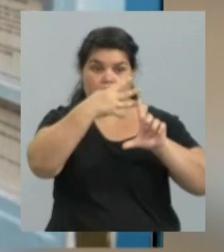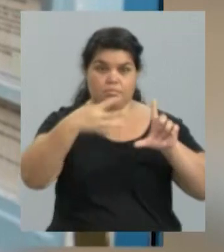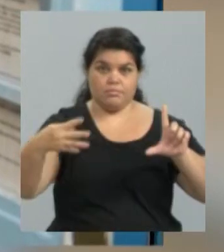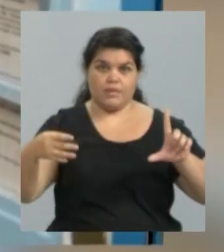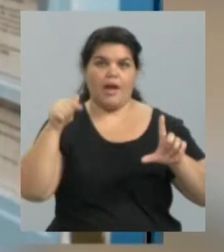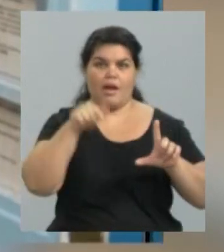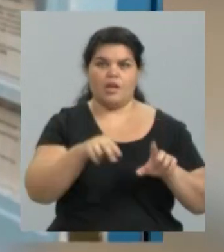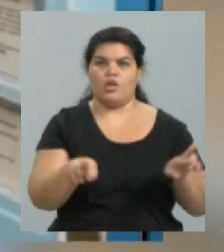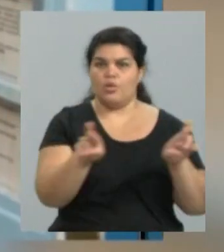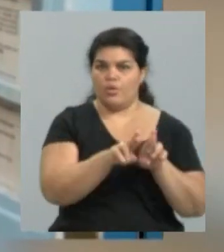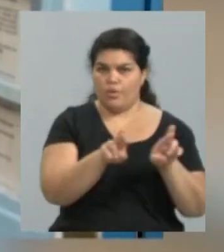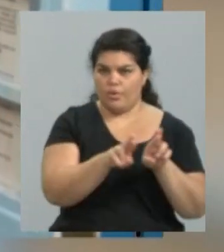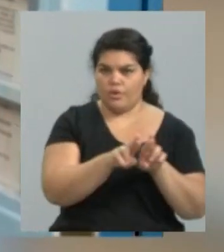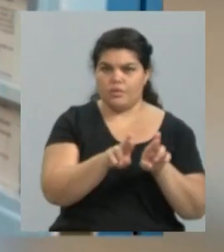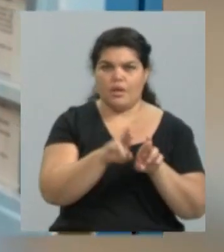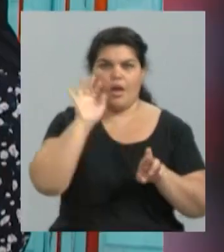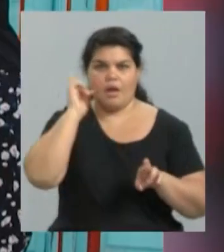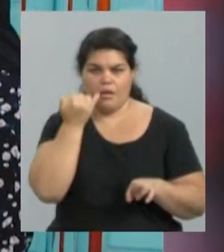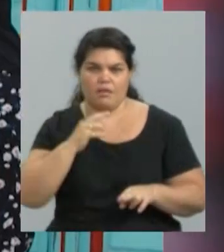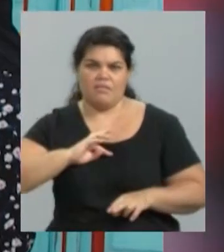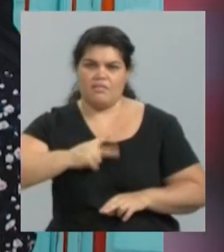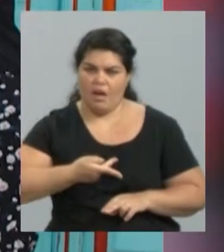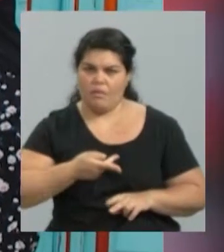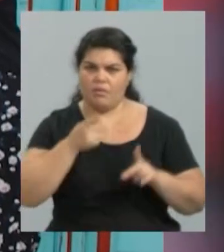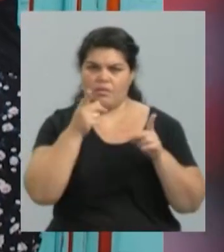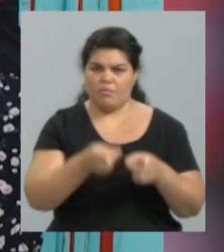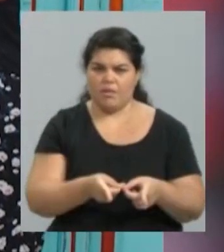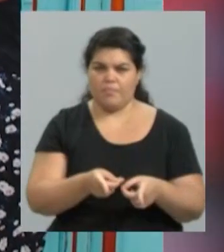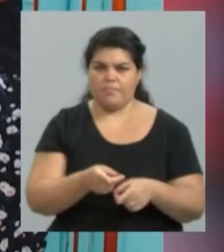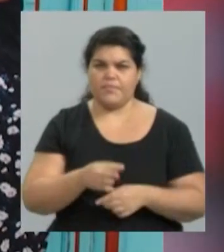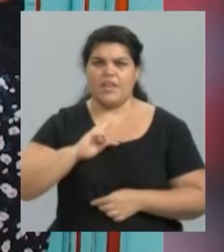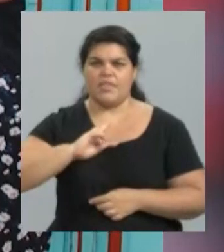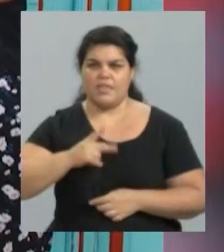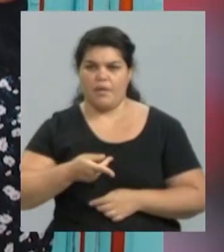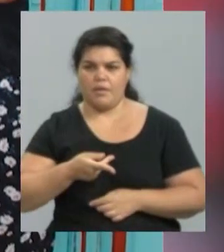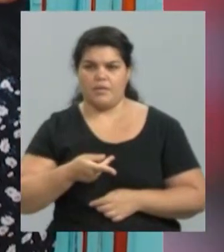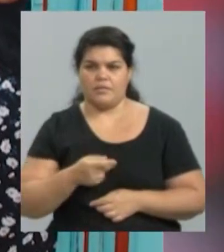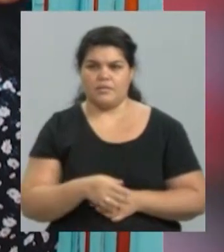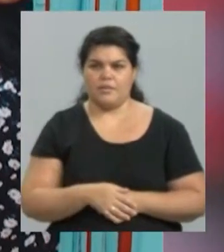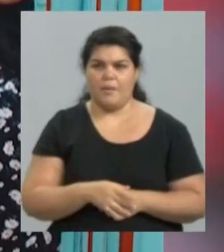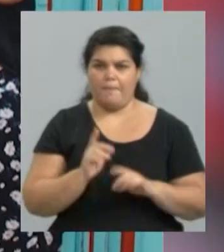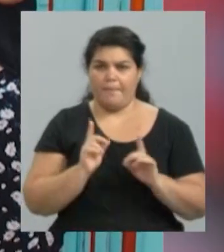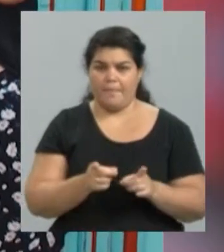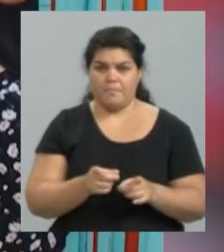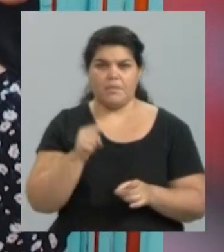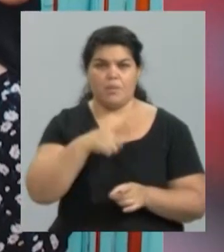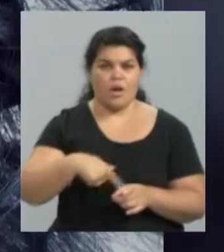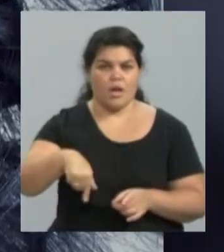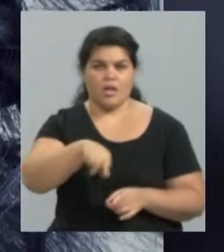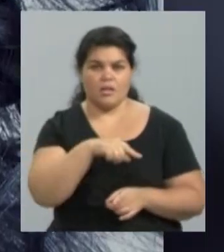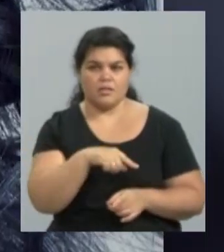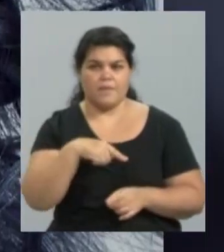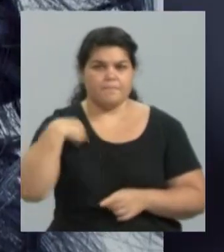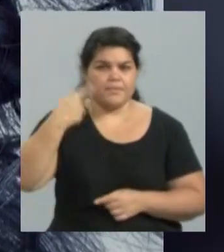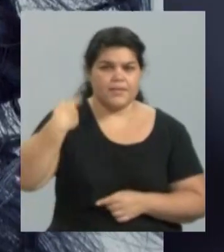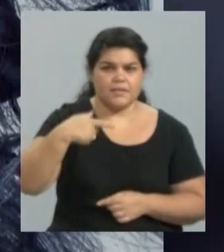maricas, sí, y las trabas, específicamente las trabas, las personas travestis trans, que son todo el tiempo expulsadas del